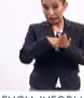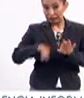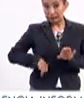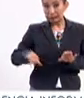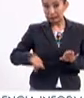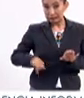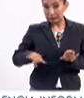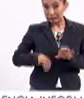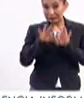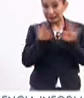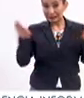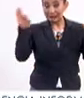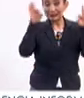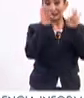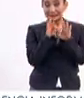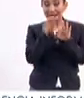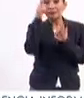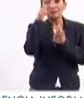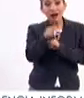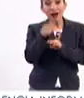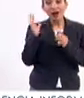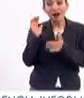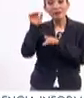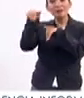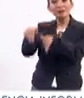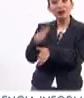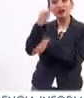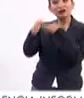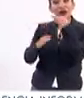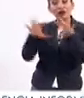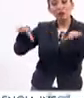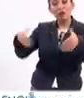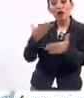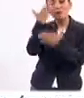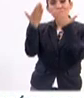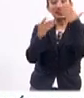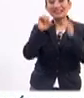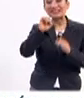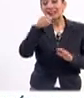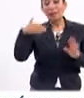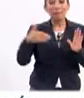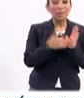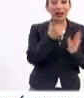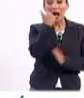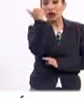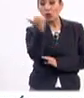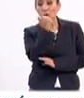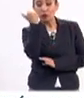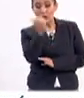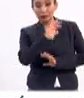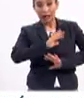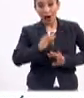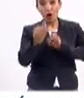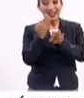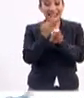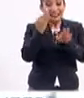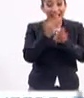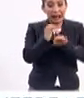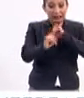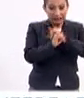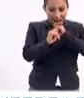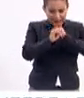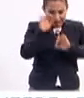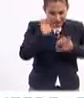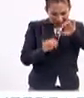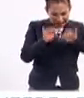les va a ser de suma importancia para unirse a toda esta comunidad de más de 60,000 estudiantes que en este momento están